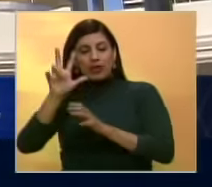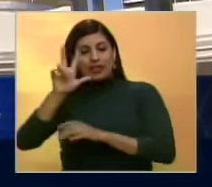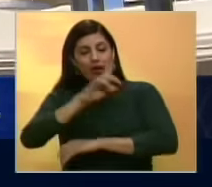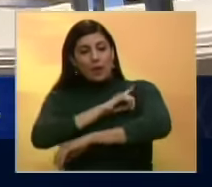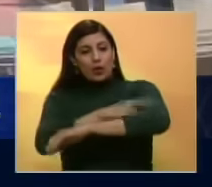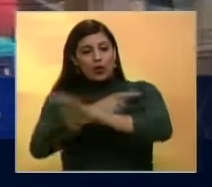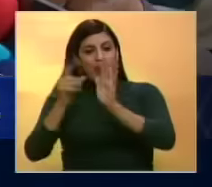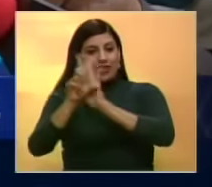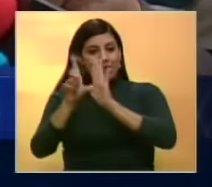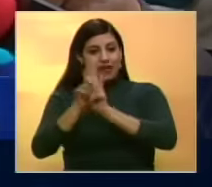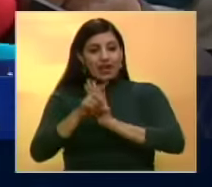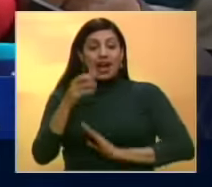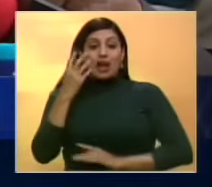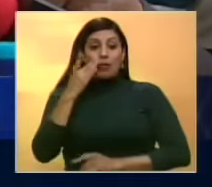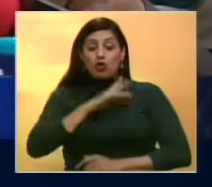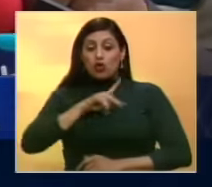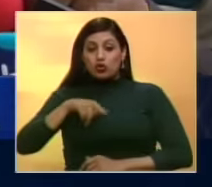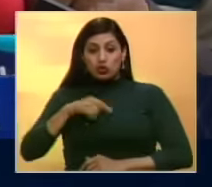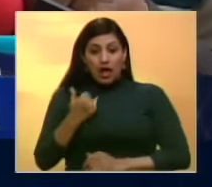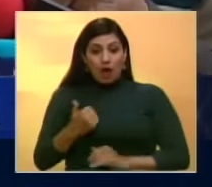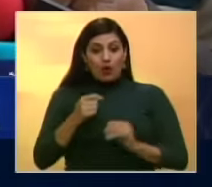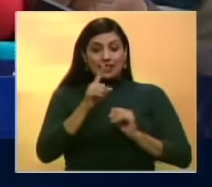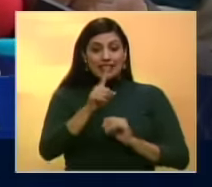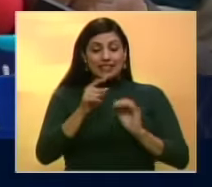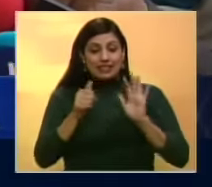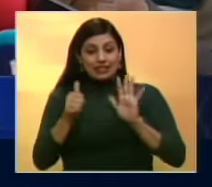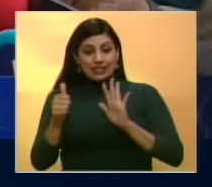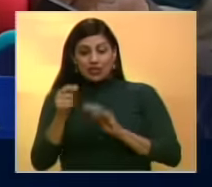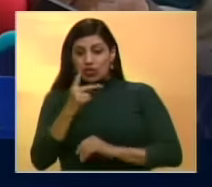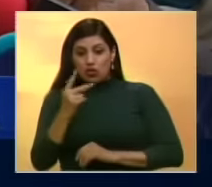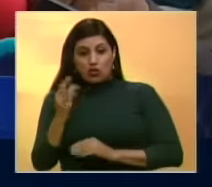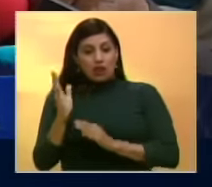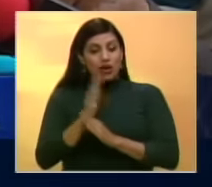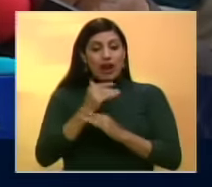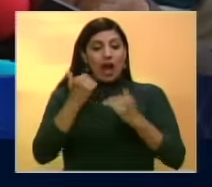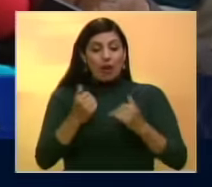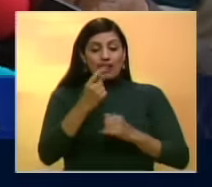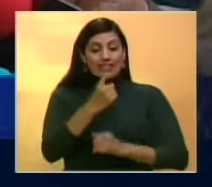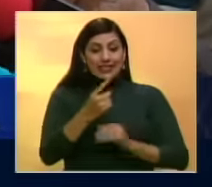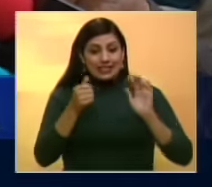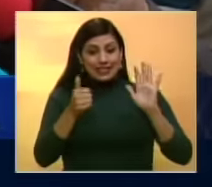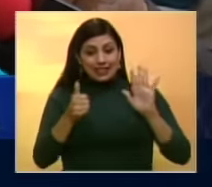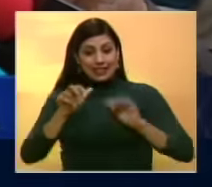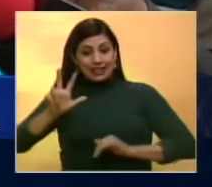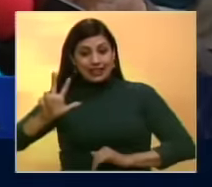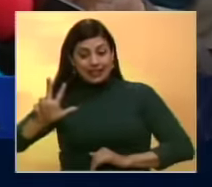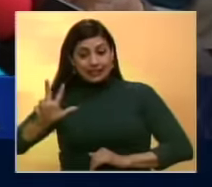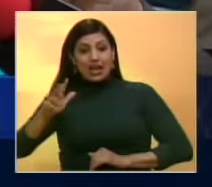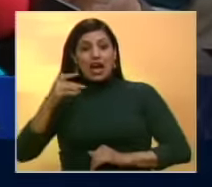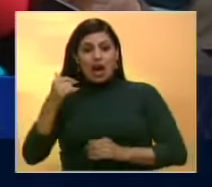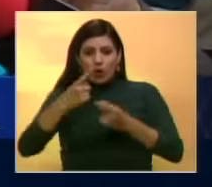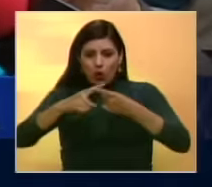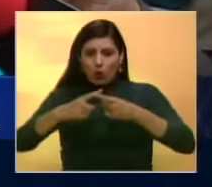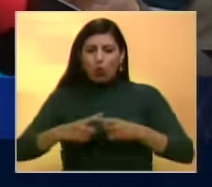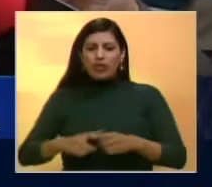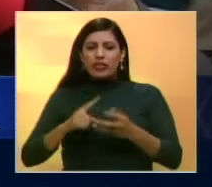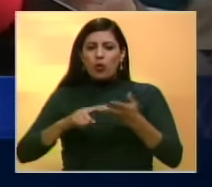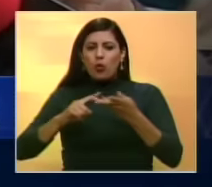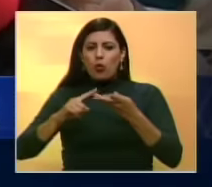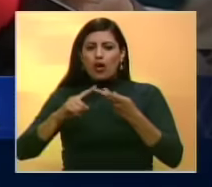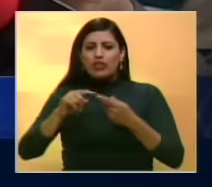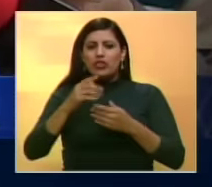legislativo si ya no somos 167 sino 163 pues son cuatro Los afectados saquen la cuenta Cuántos son